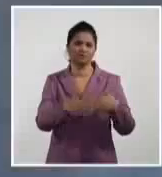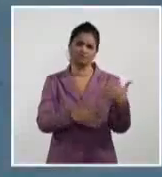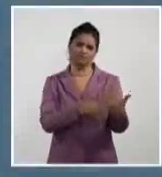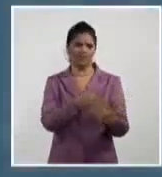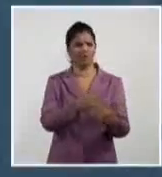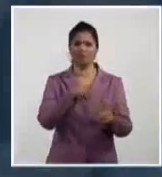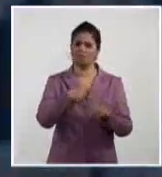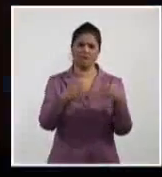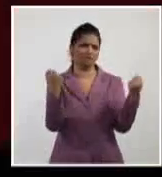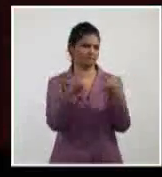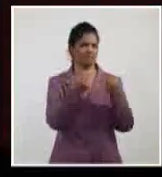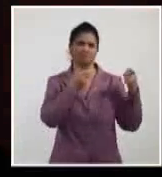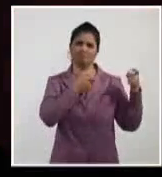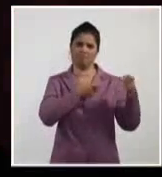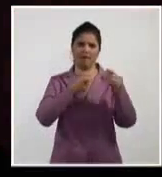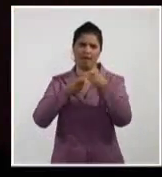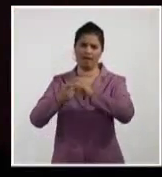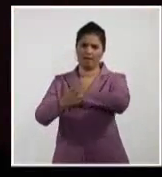reloj.